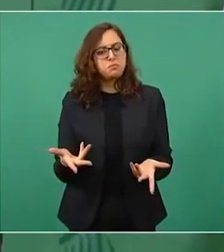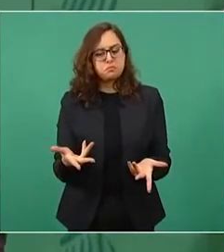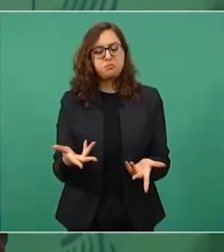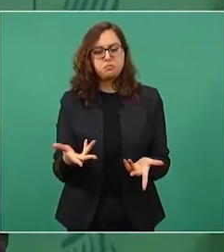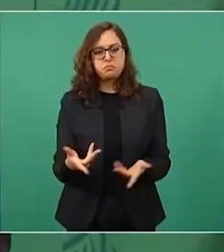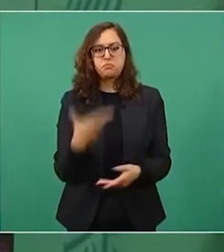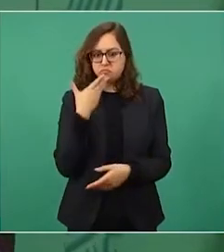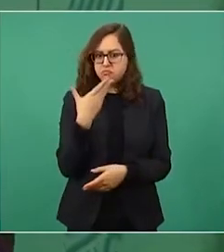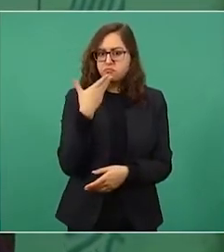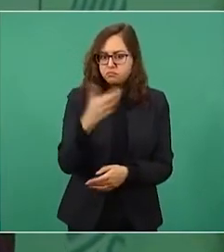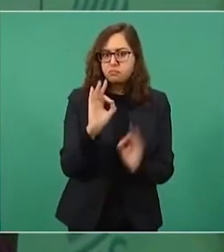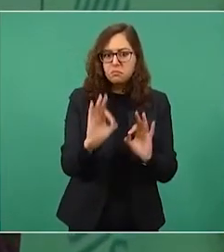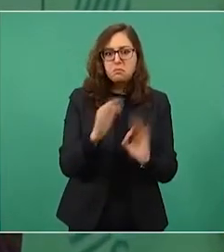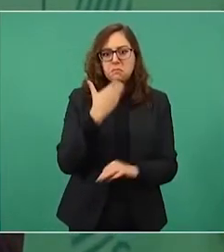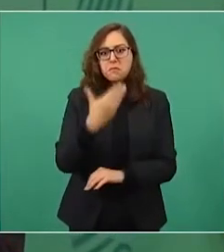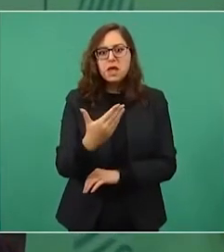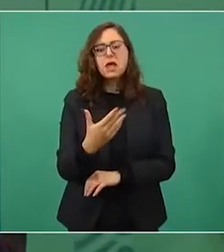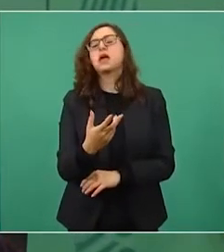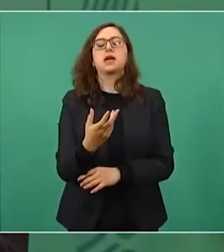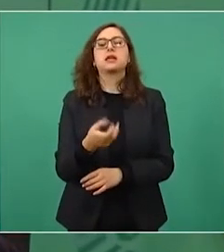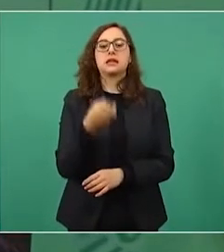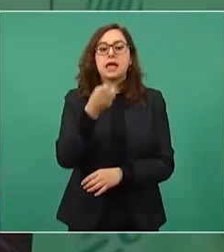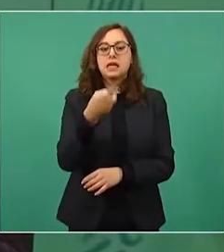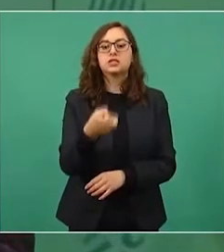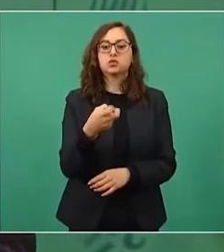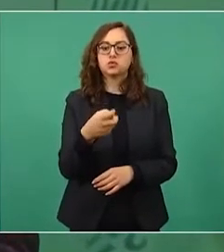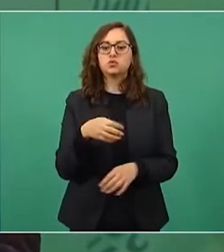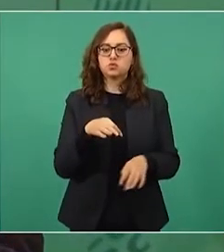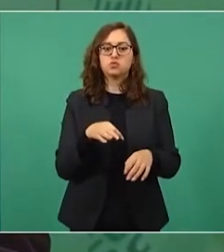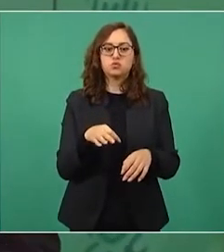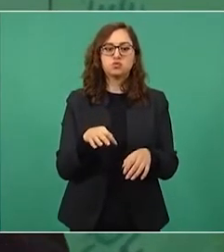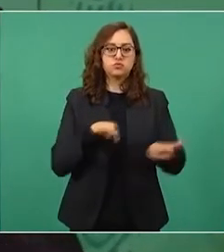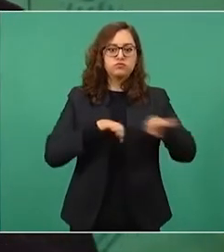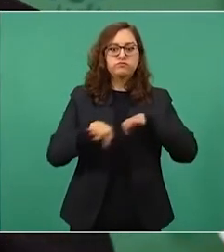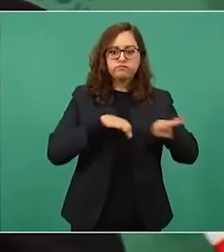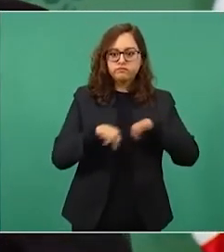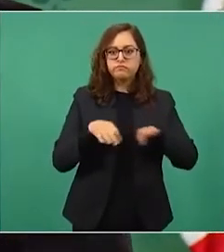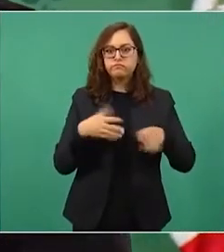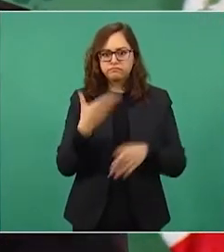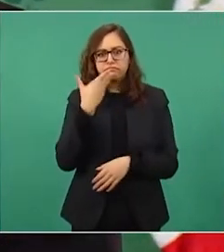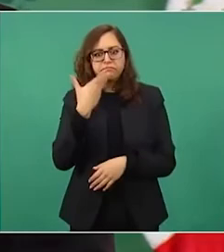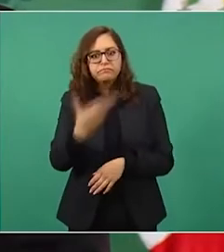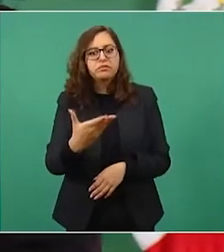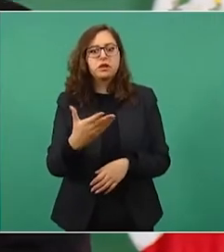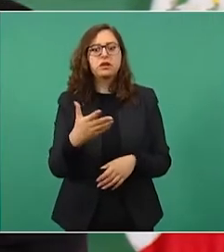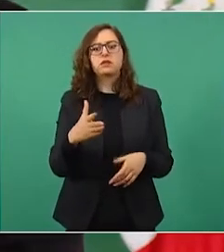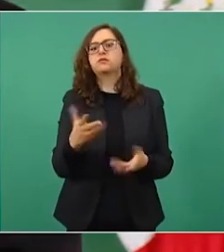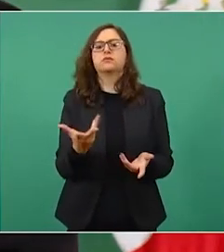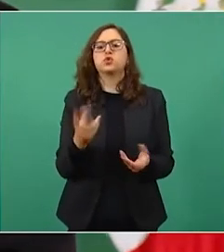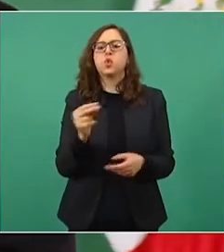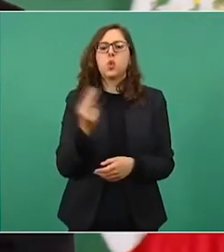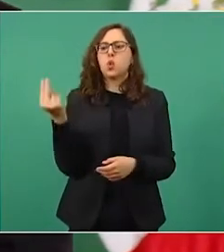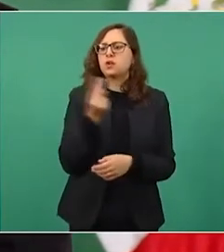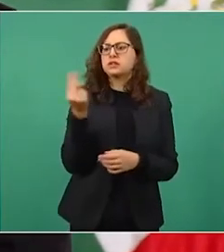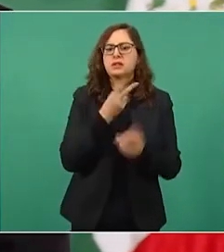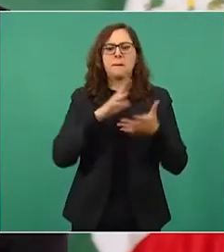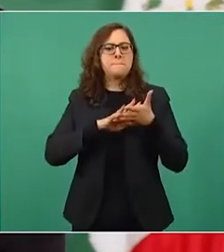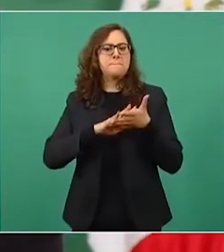pero eso es, no hace falta la violencia.